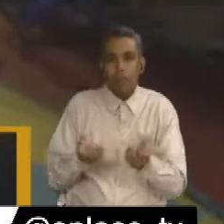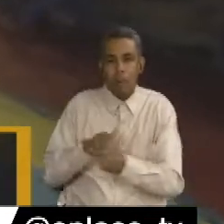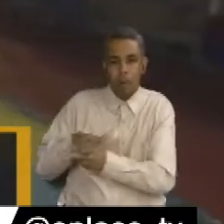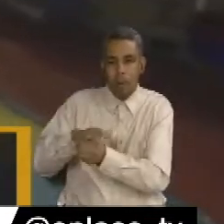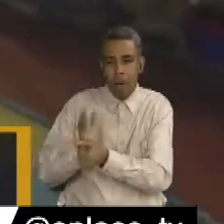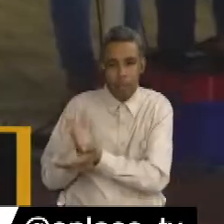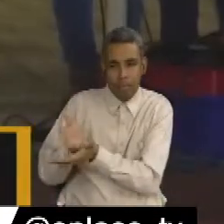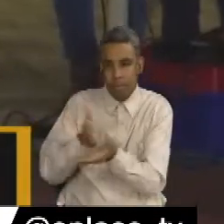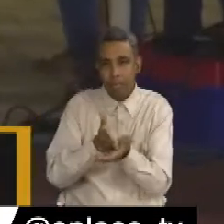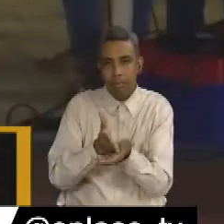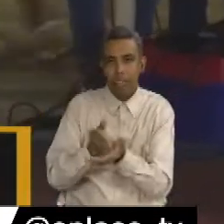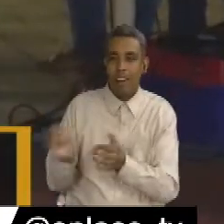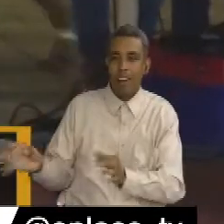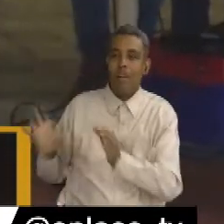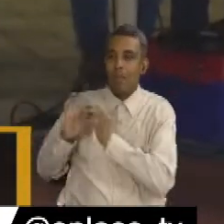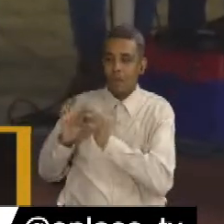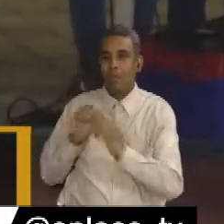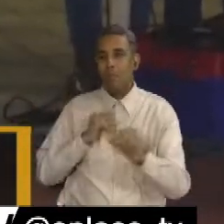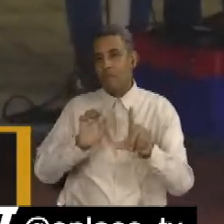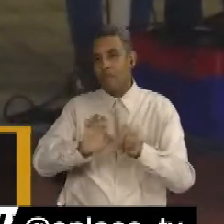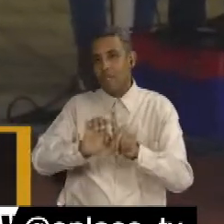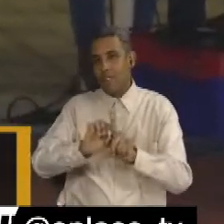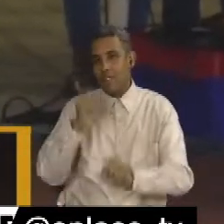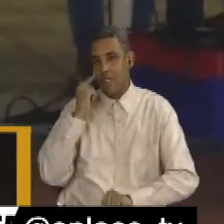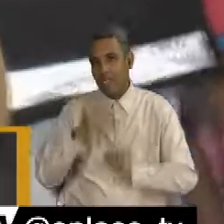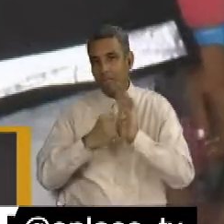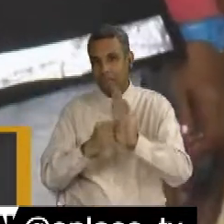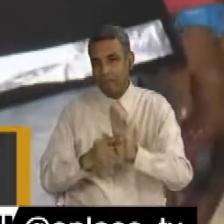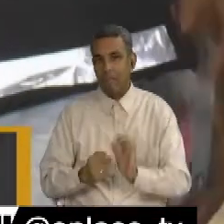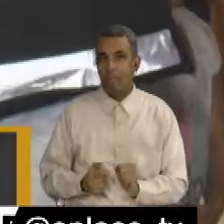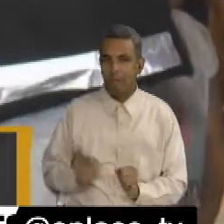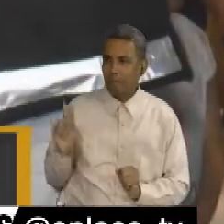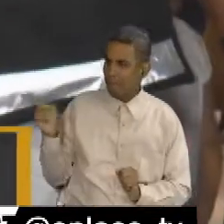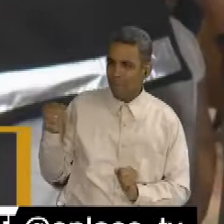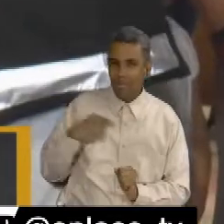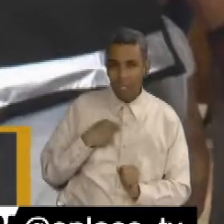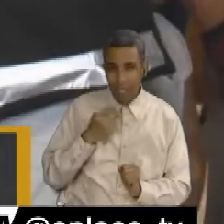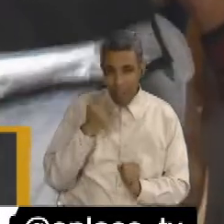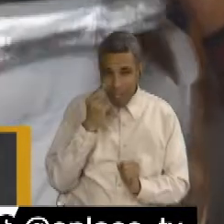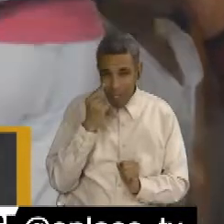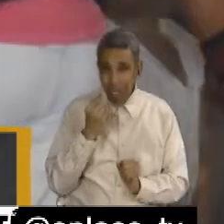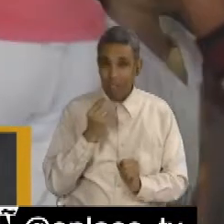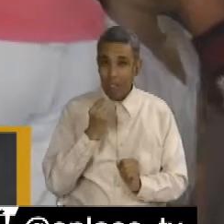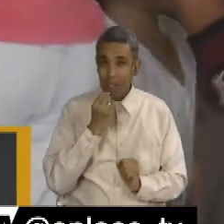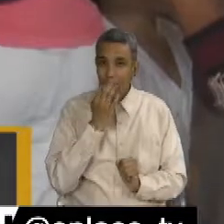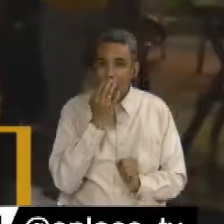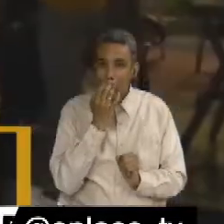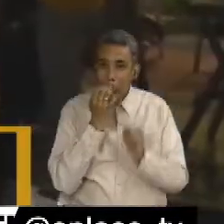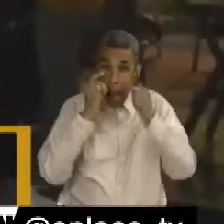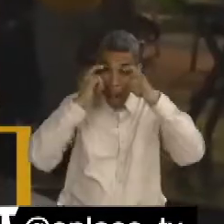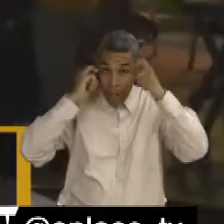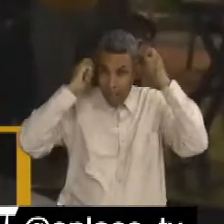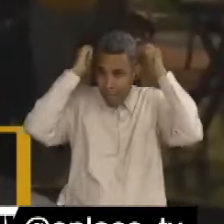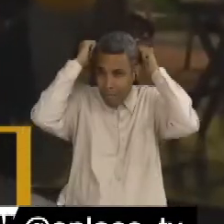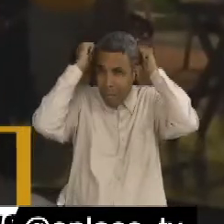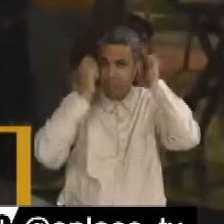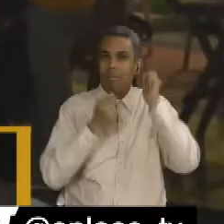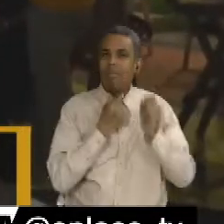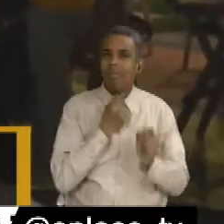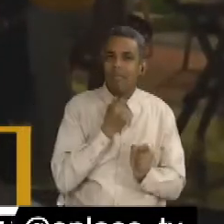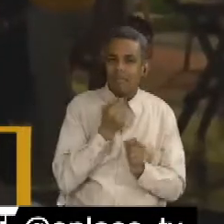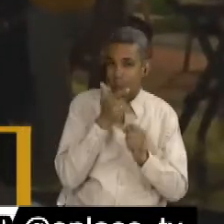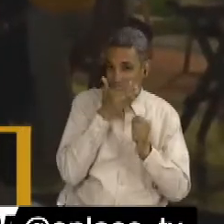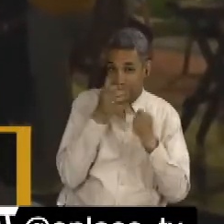la actividad se dio en el Parque a la Vida. Esta funcionaria de dicha dependencia ha explicado los alcances de la misma. La Secretaría cuenta con un programa de